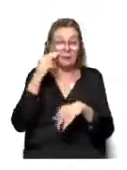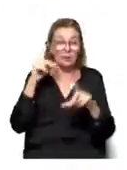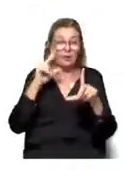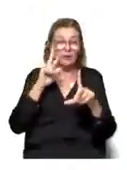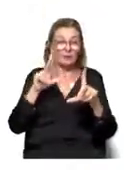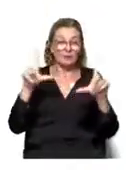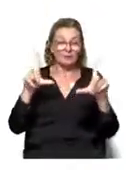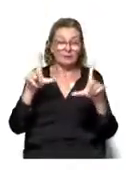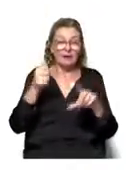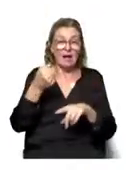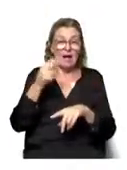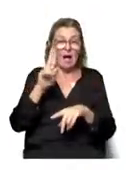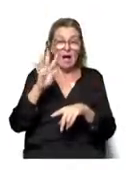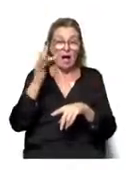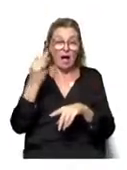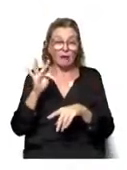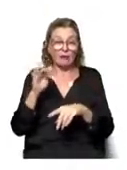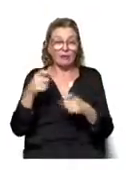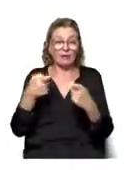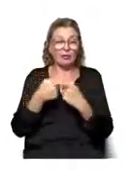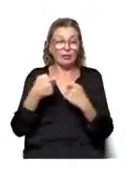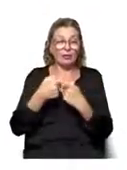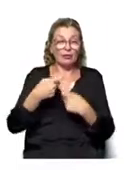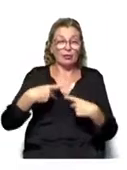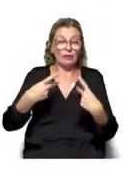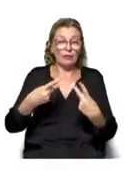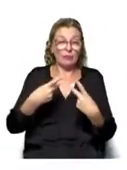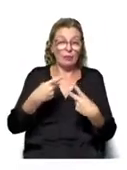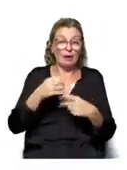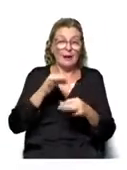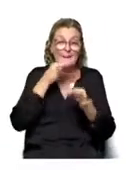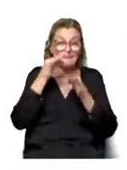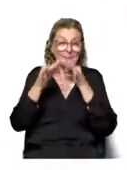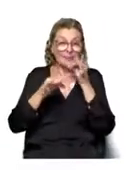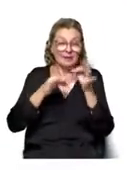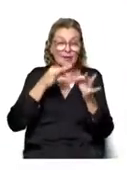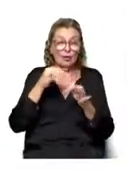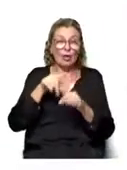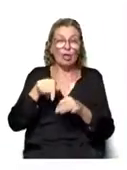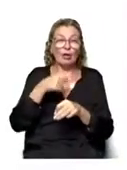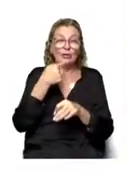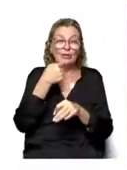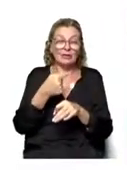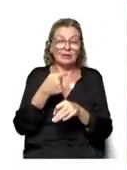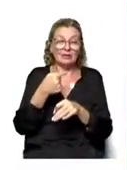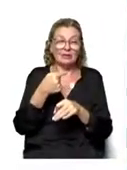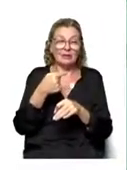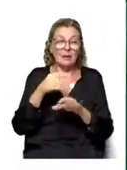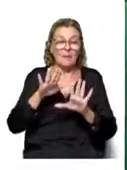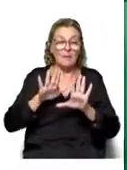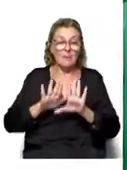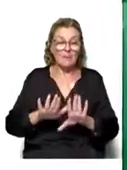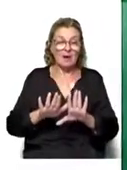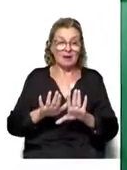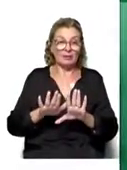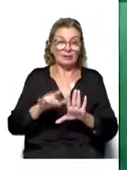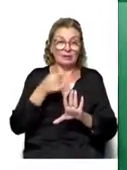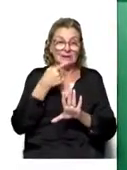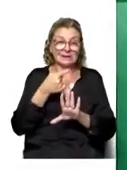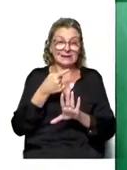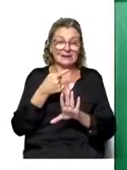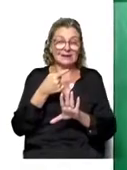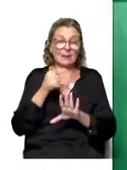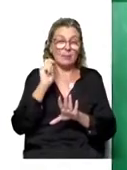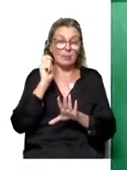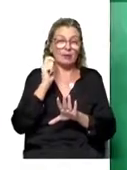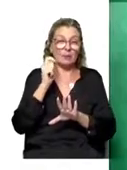la AUF, la Asociación Uruguaya de Fútbol, emitió un comunicado y se expresó donde señala que ante la medida de paro determinada y comunicada